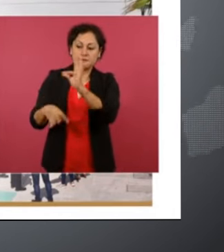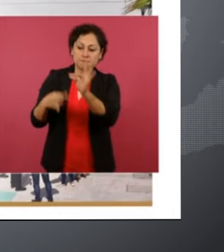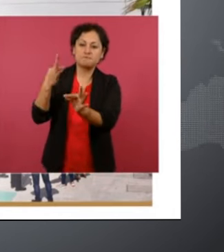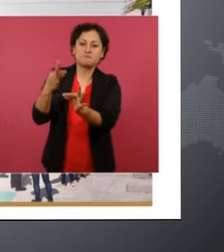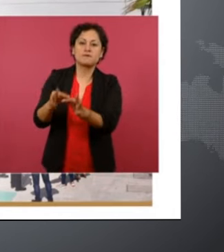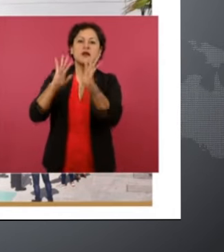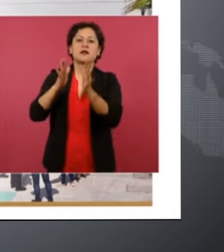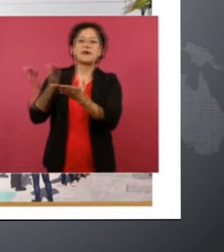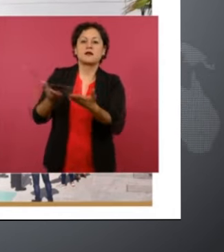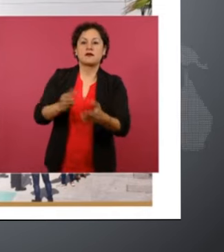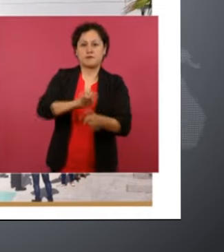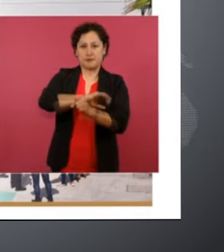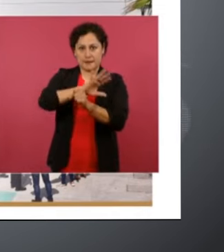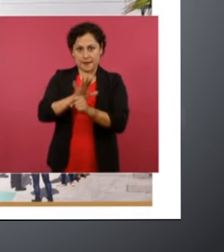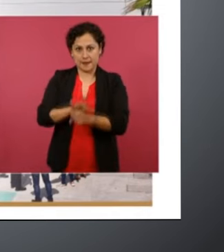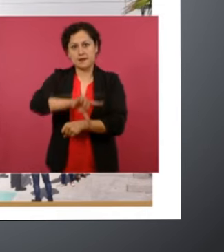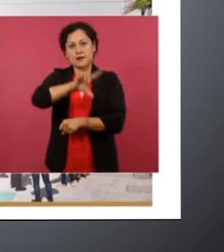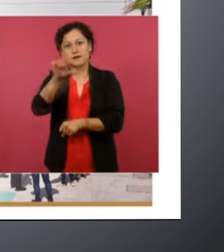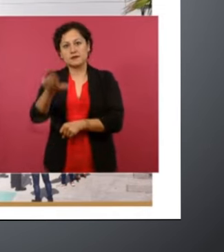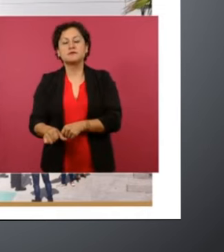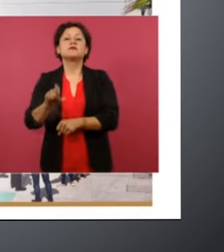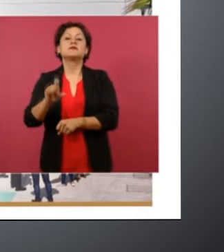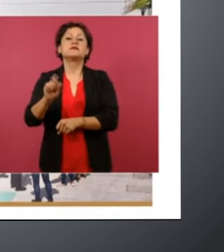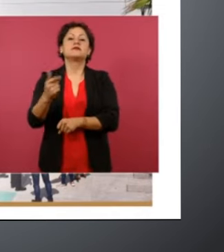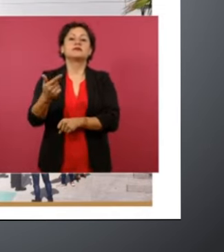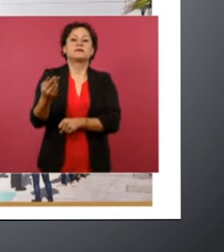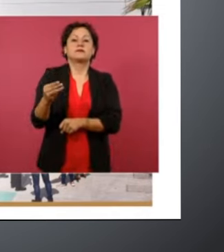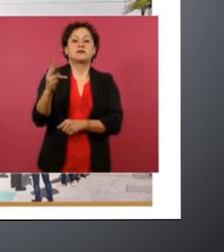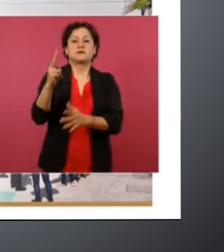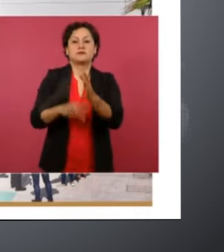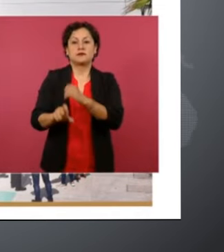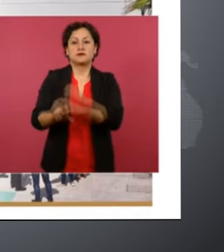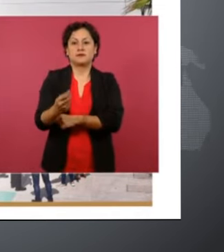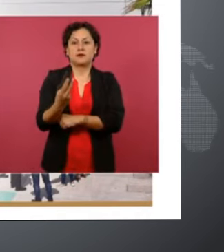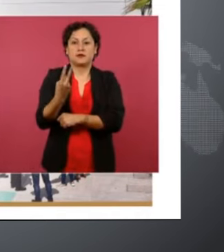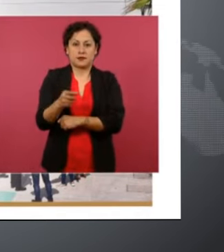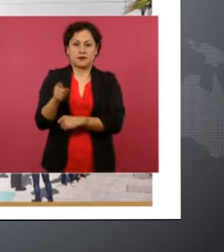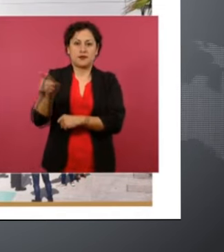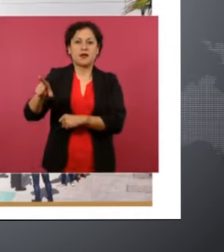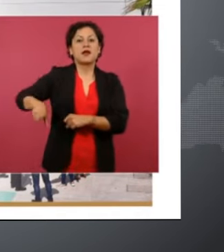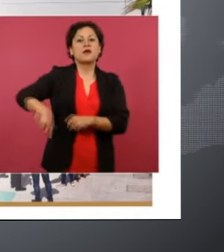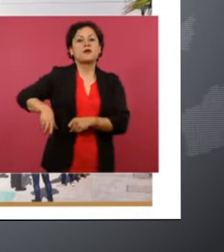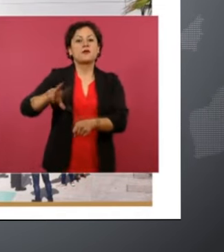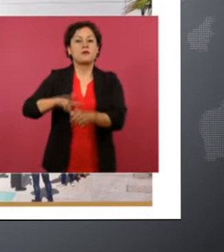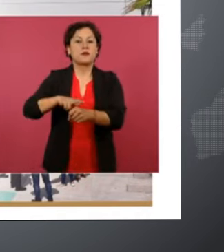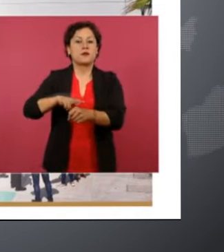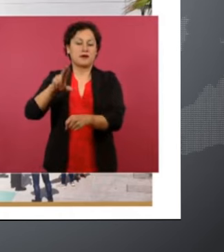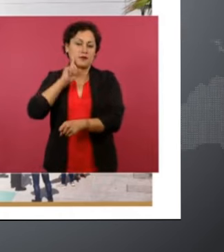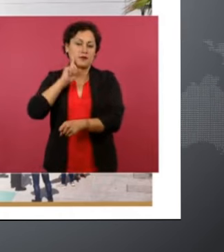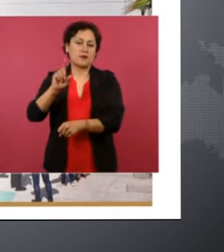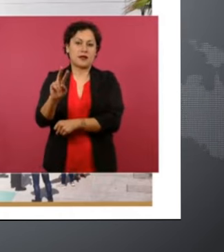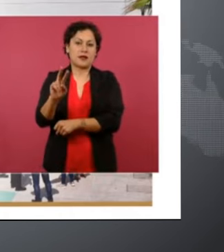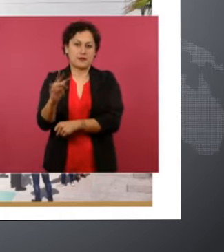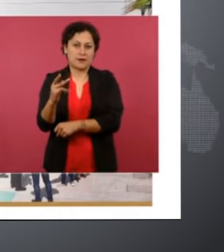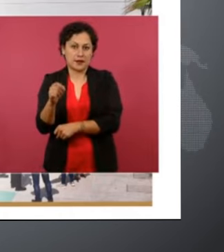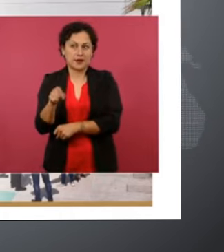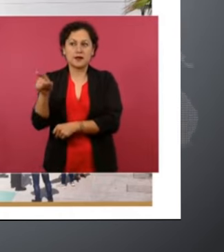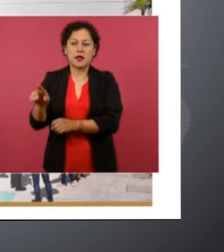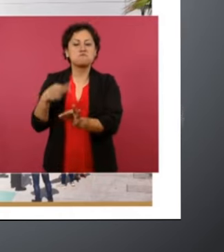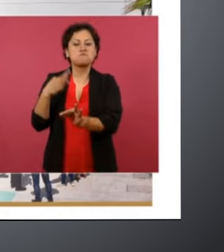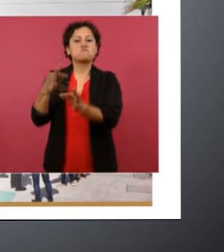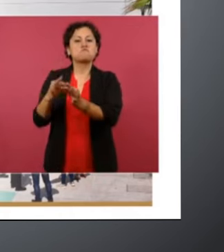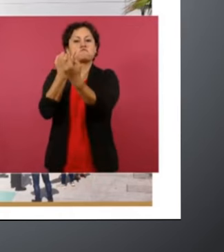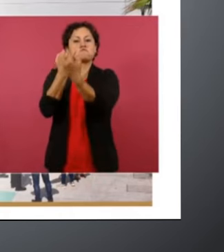de 2022 fue inaugurado oficialmente por la gobernadora Evelyn Salgado. Además de Chilapa de Álvarez, se han completado los hospitales de Tecpan de